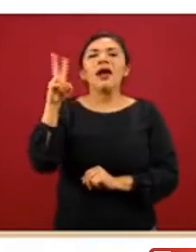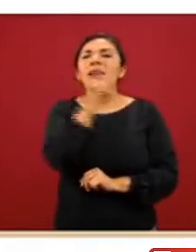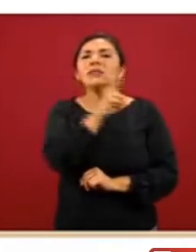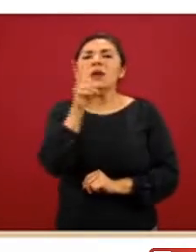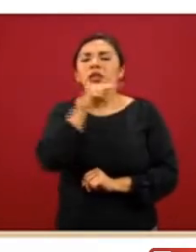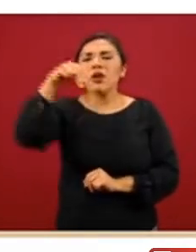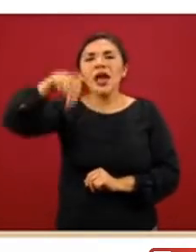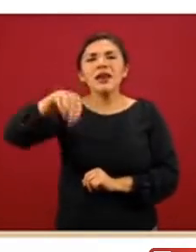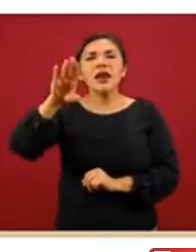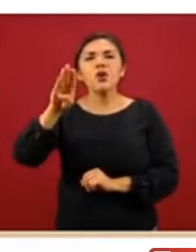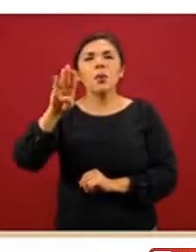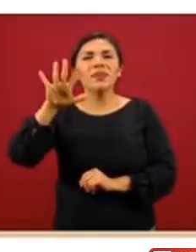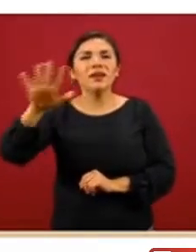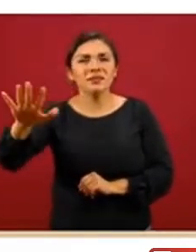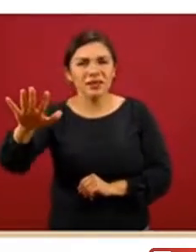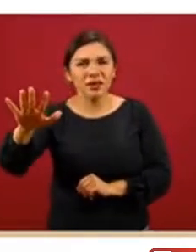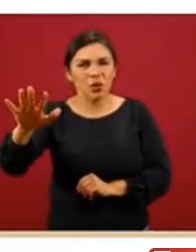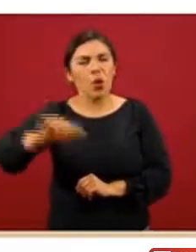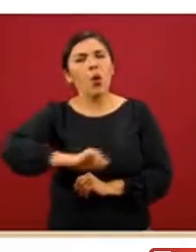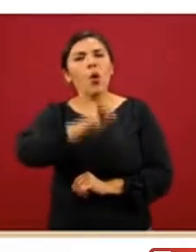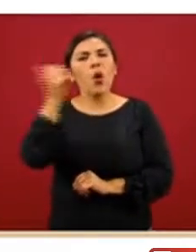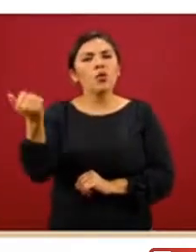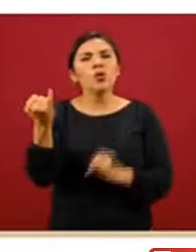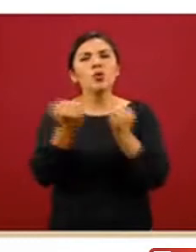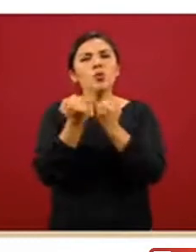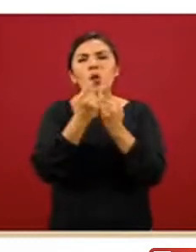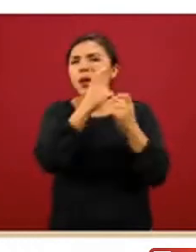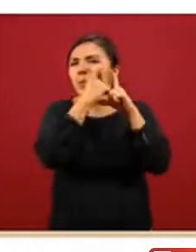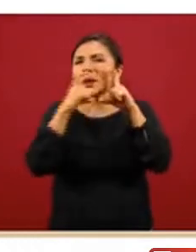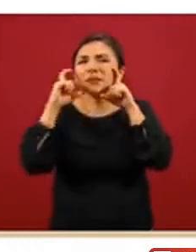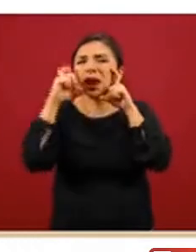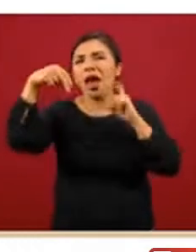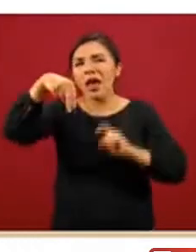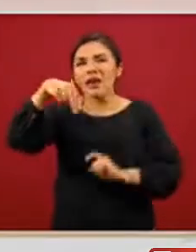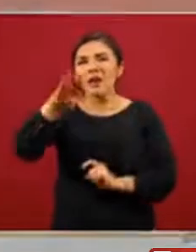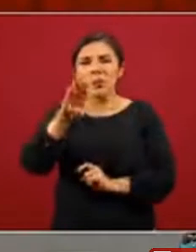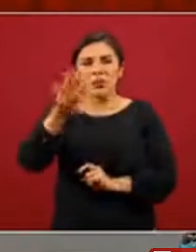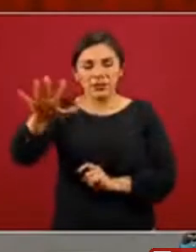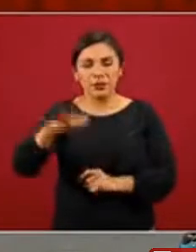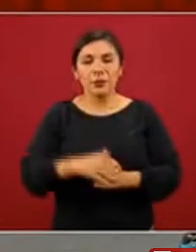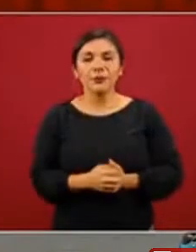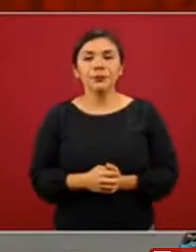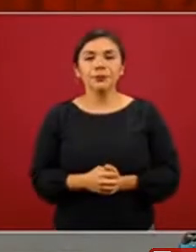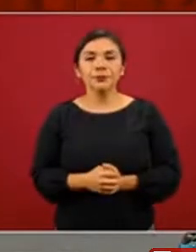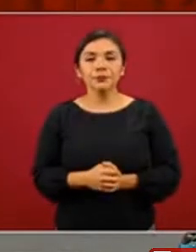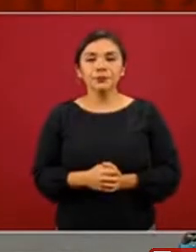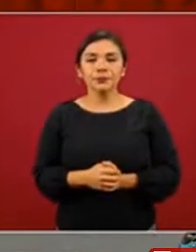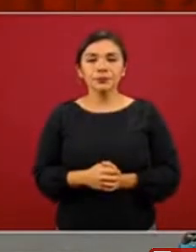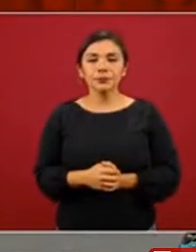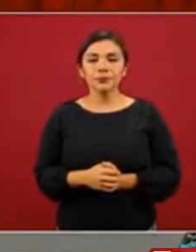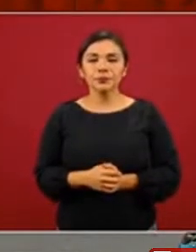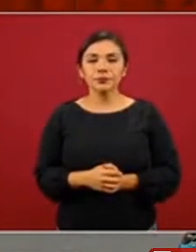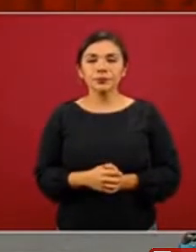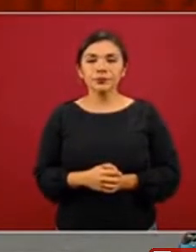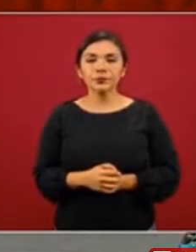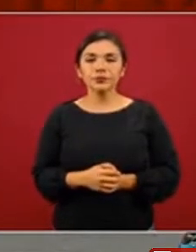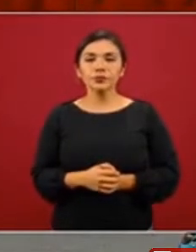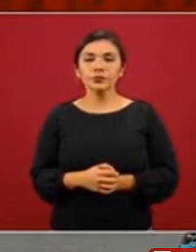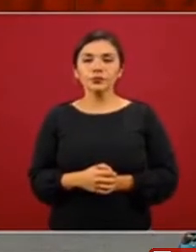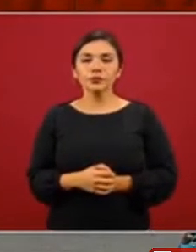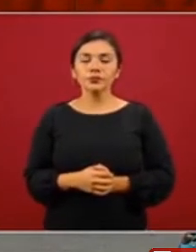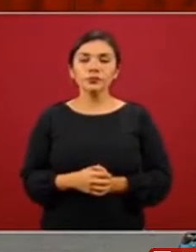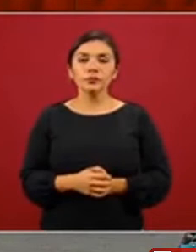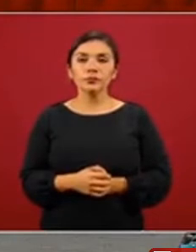N95 o mascarilla también N95. Si me pasa la siguiente. Ahora, tal